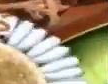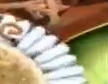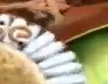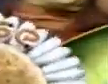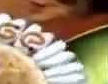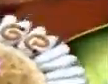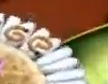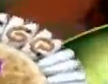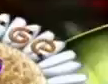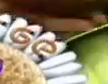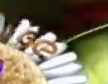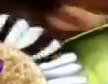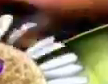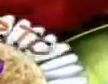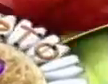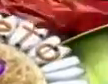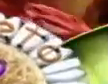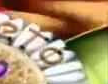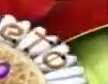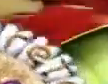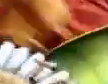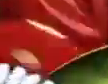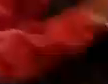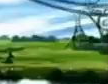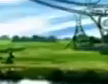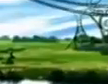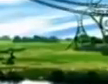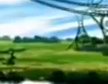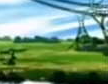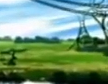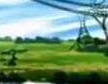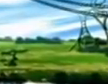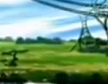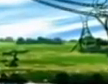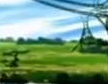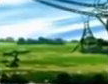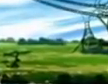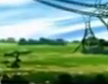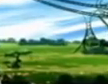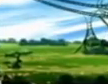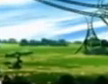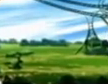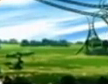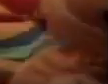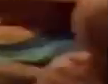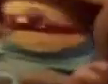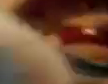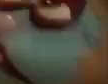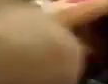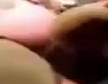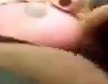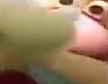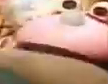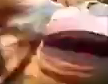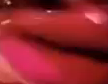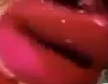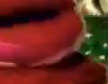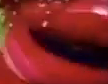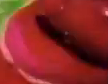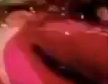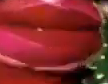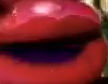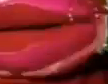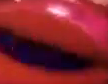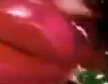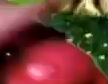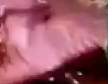Días Sueño ya llegó. Para todos los pequeños ya está aquí. Para verte sonreír, para que Clarita